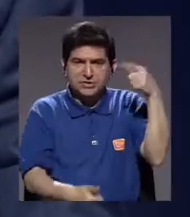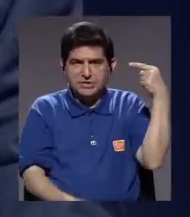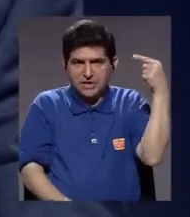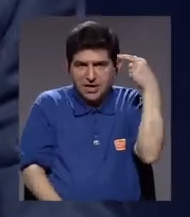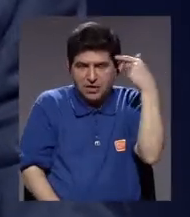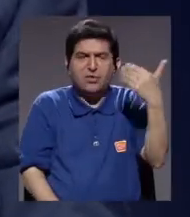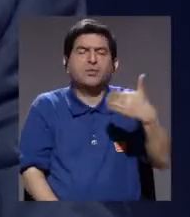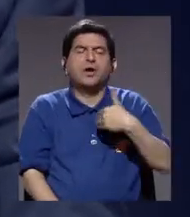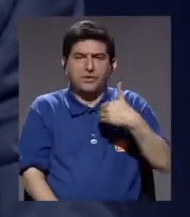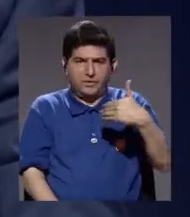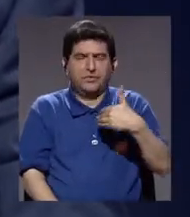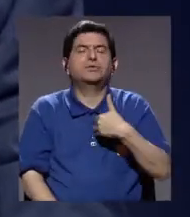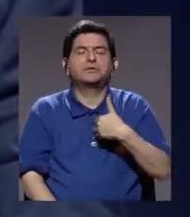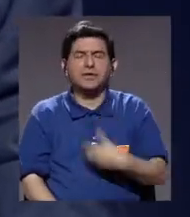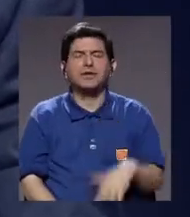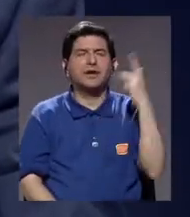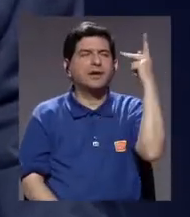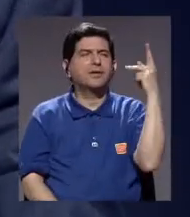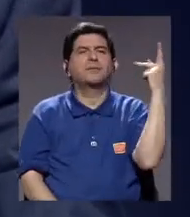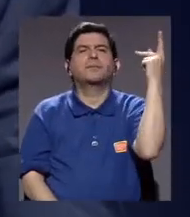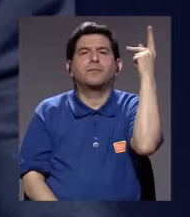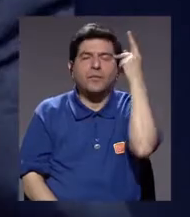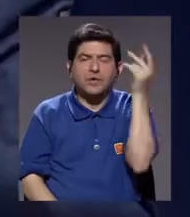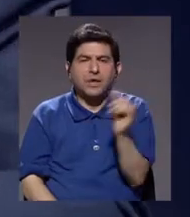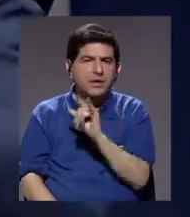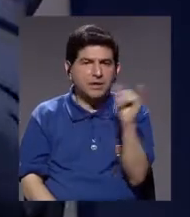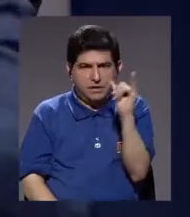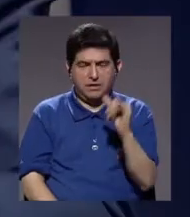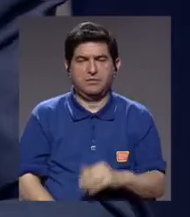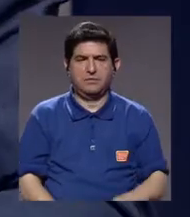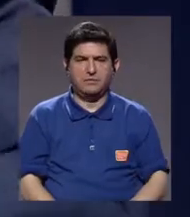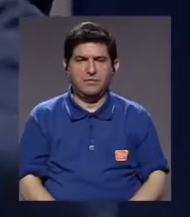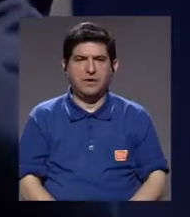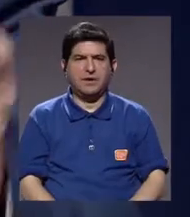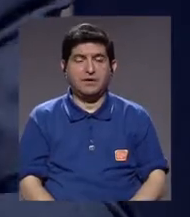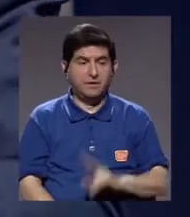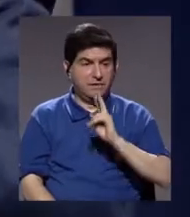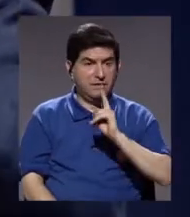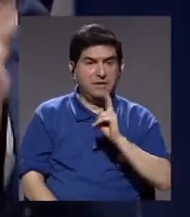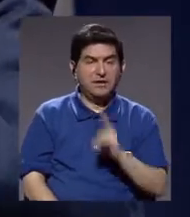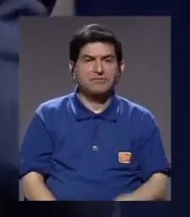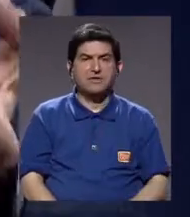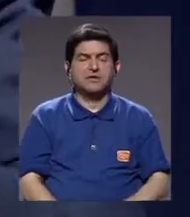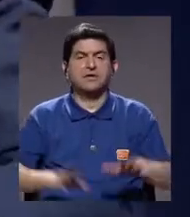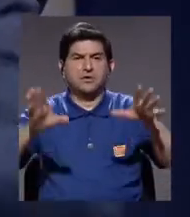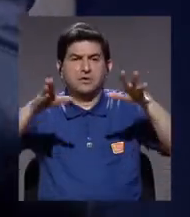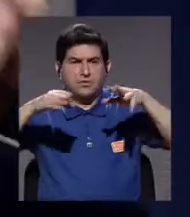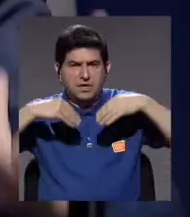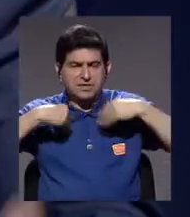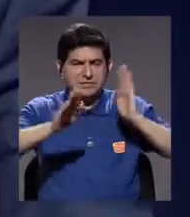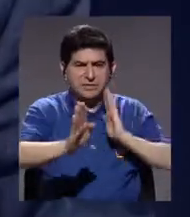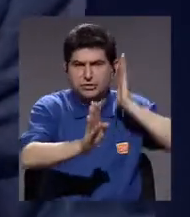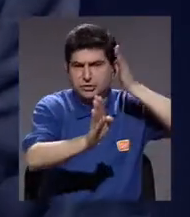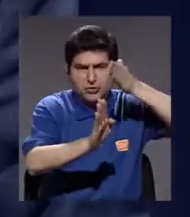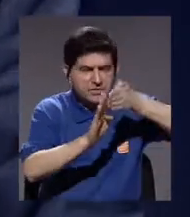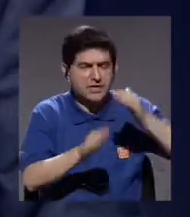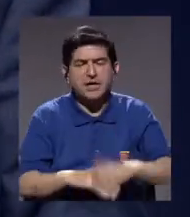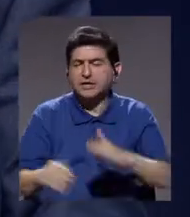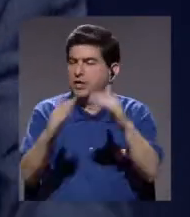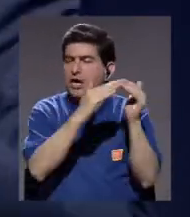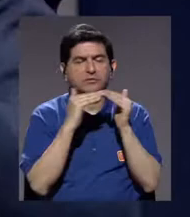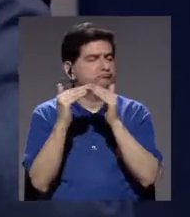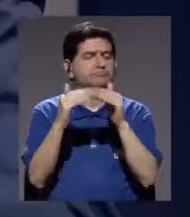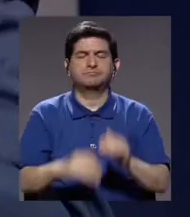el gobierno ha tenido esta política. Y también, entonces, en realidad, con la aceptación directa, digamos,